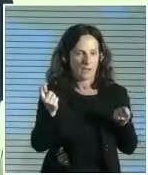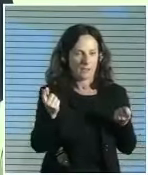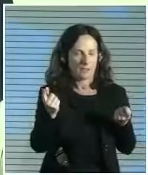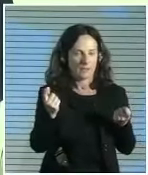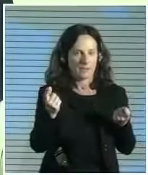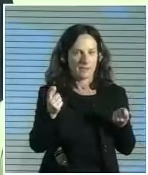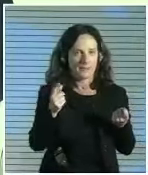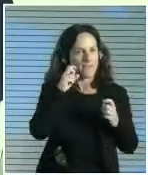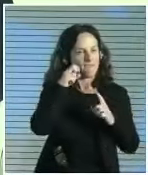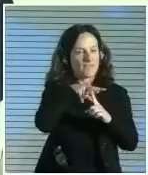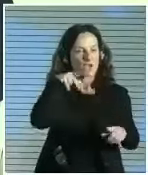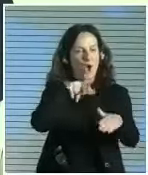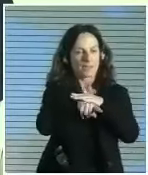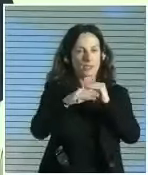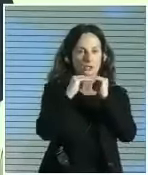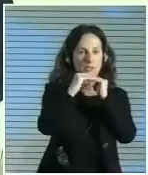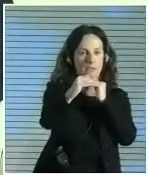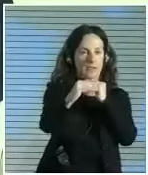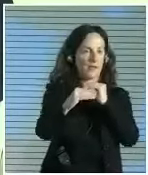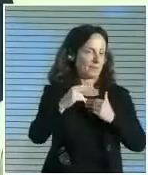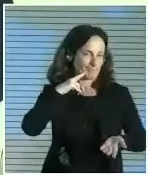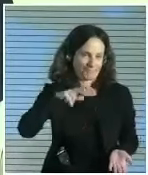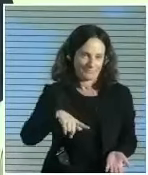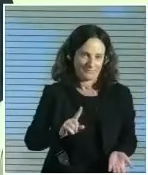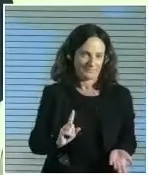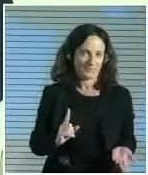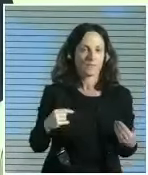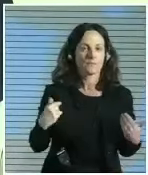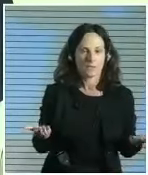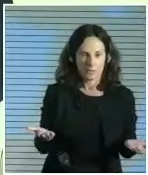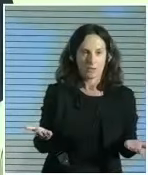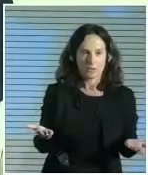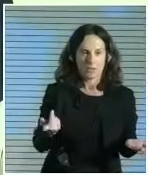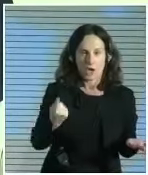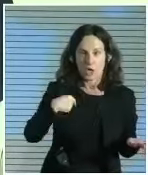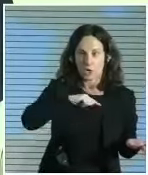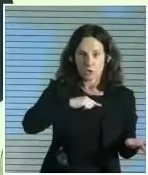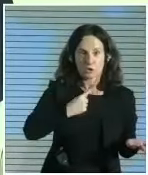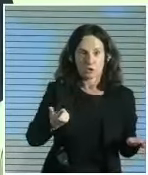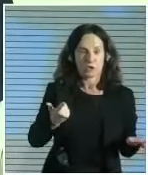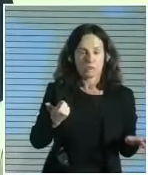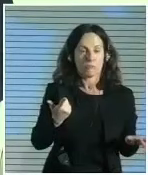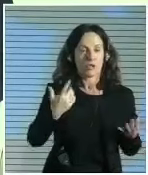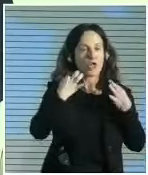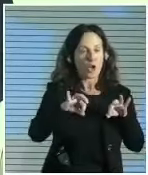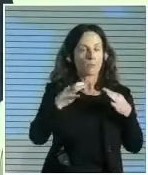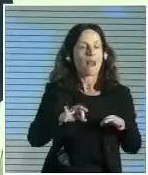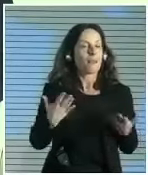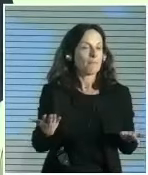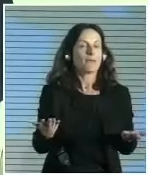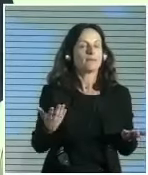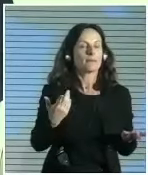de la sostenibilidad. Entonces, lo que nos encontramos normalmente es